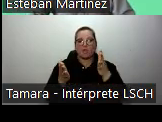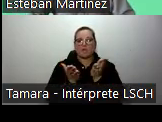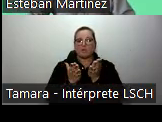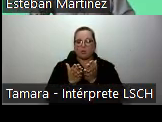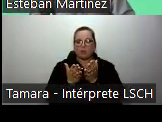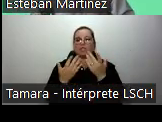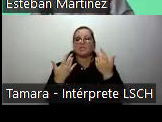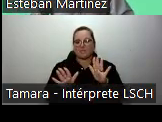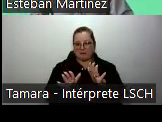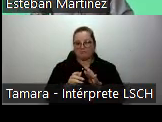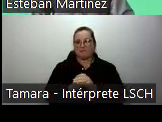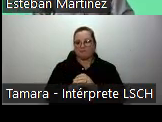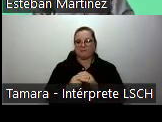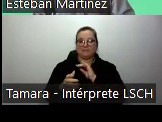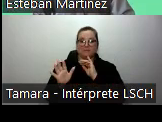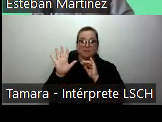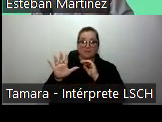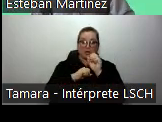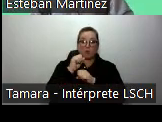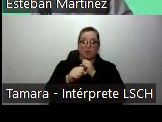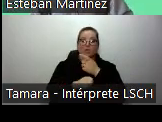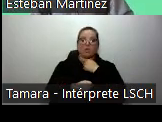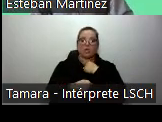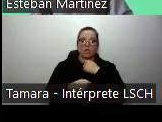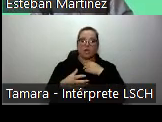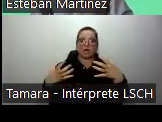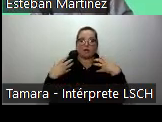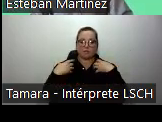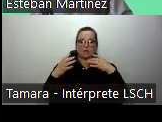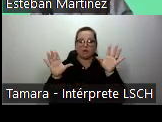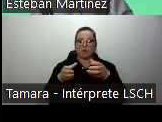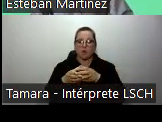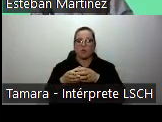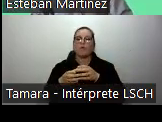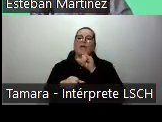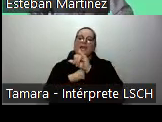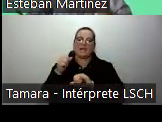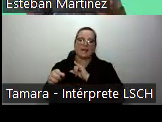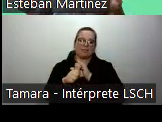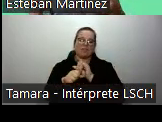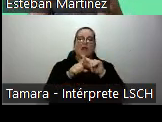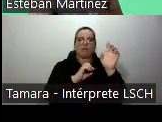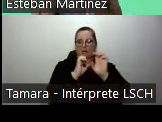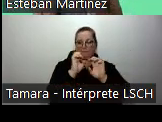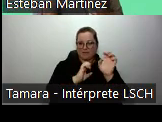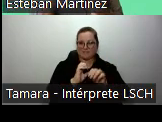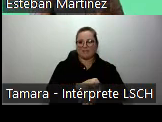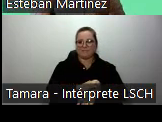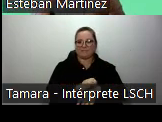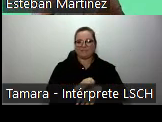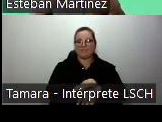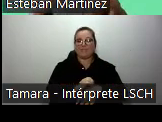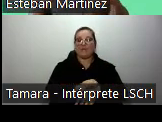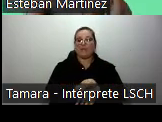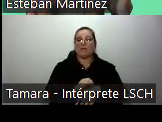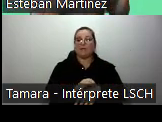postítulo y en 5 años más estar trabajando a cargo de un equipo en una organización internacional Esta es una manera de poder